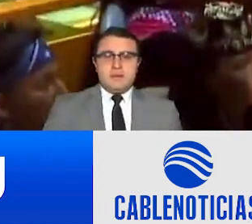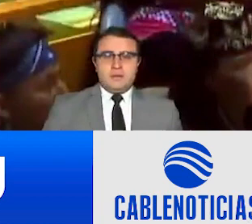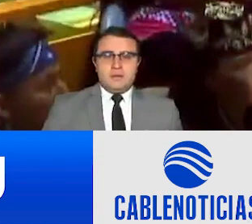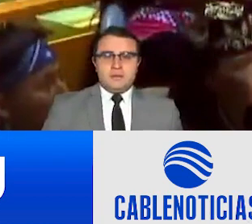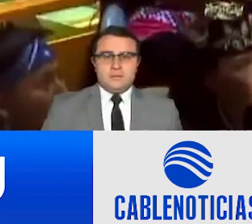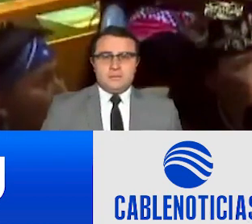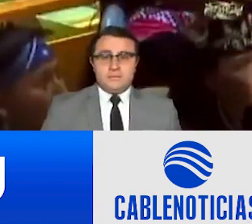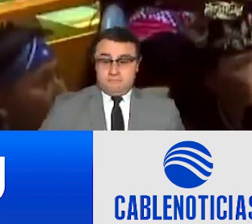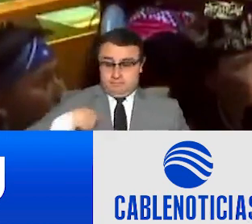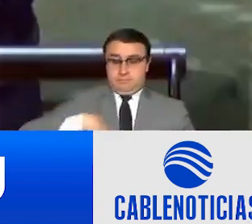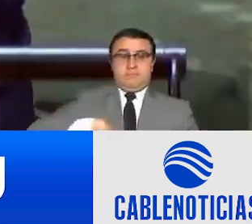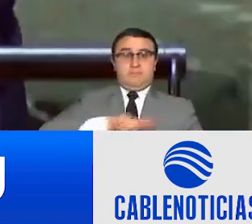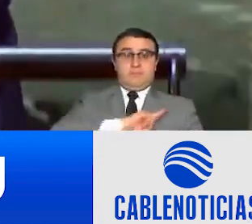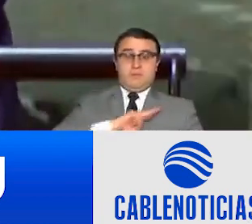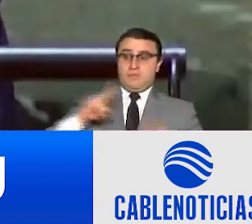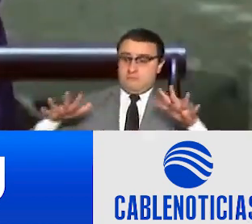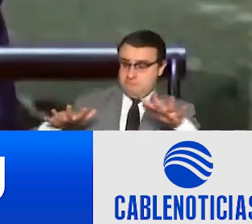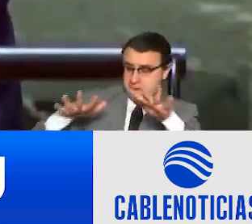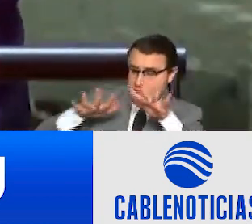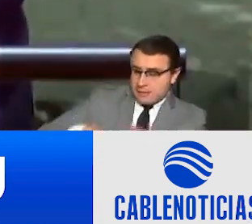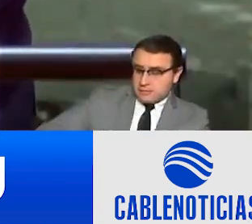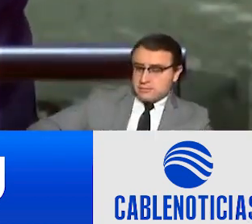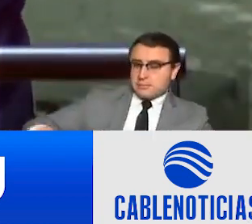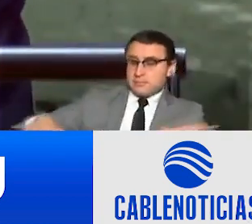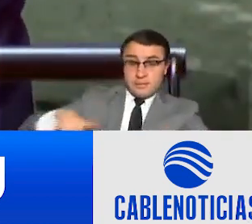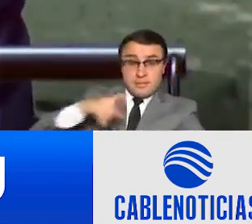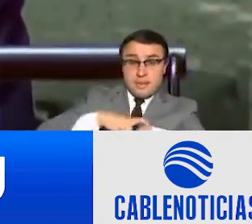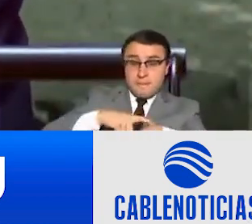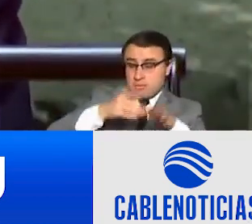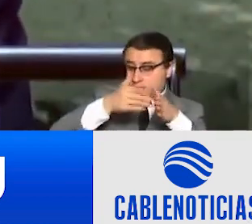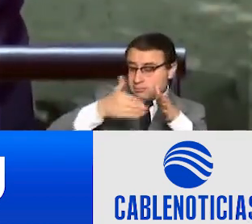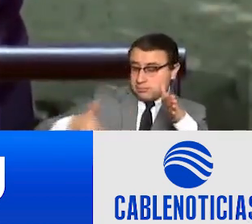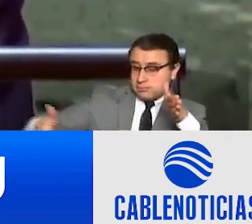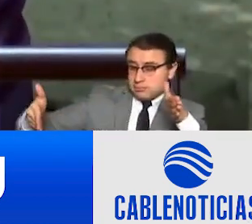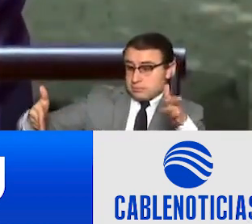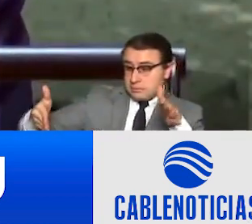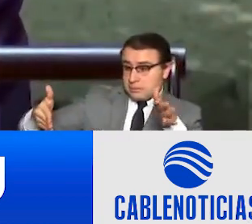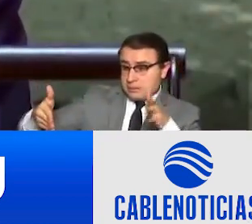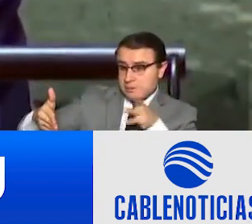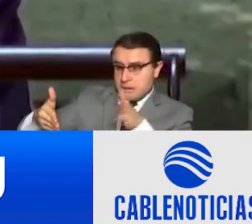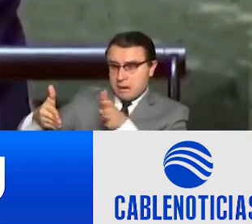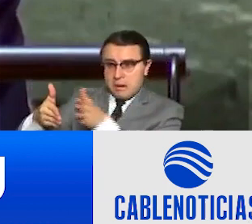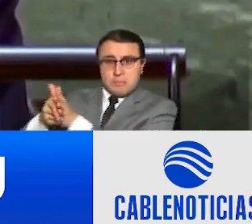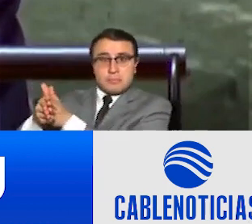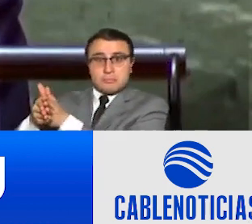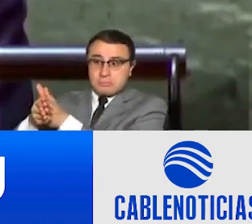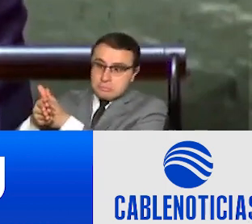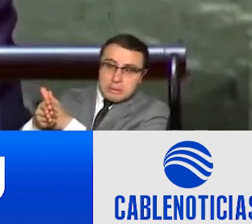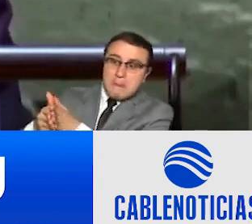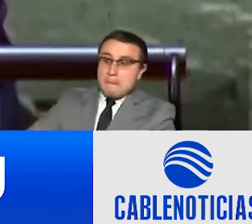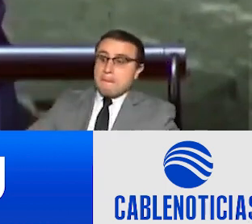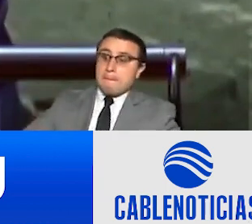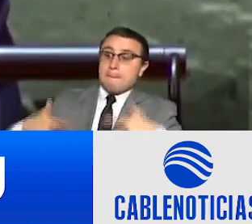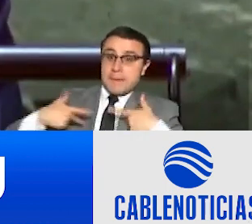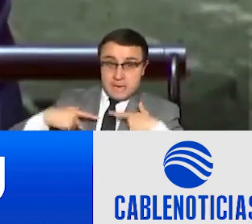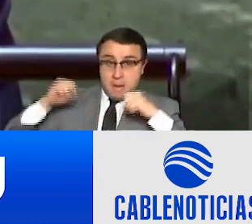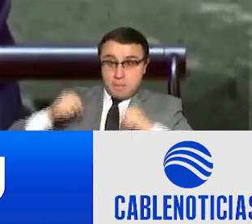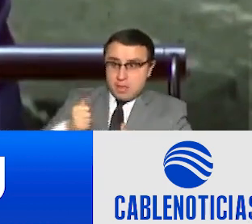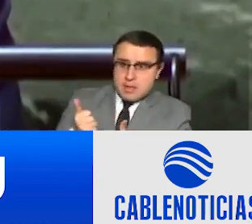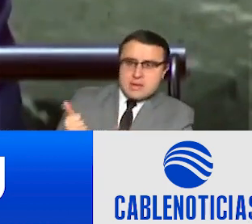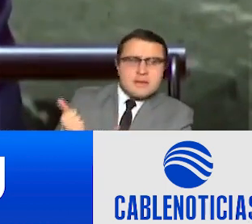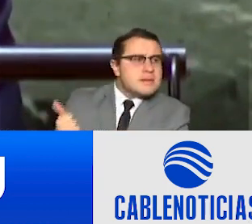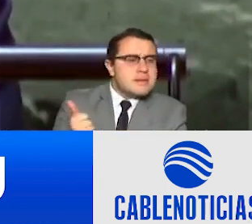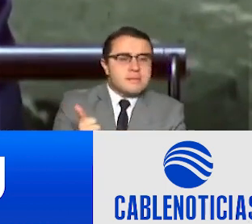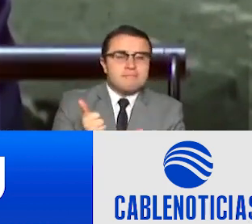espacio temporal que tenemos muy corto para que la vida pueda ser en el planeta.